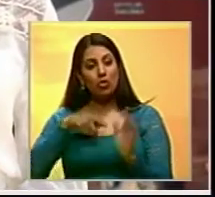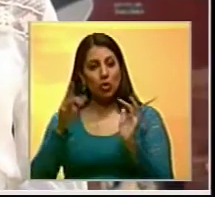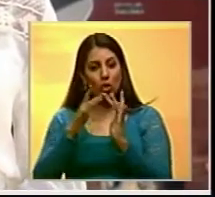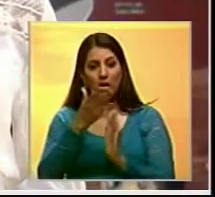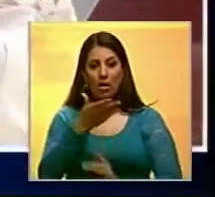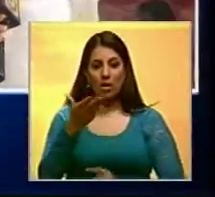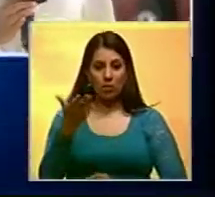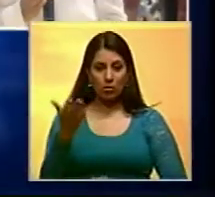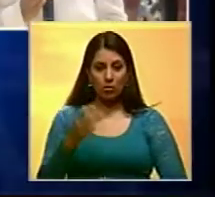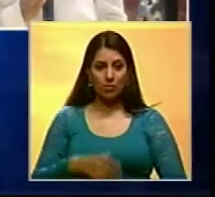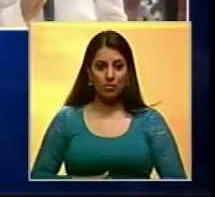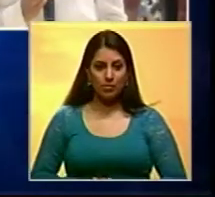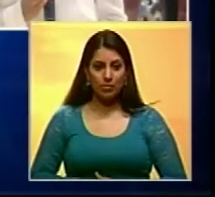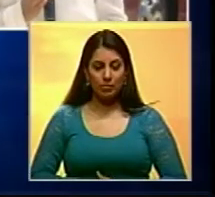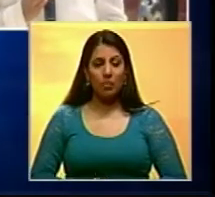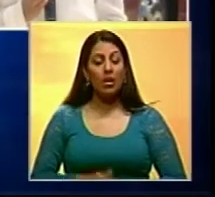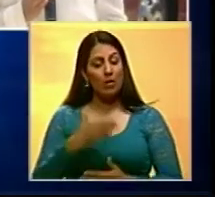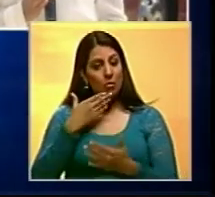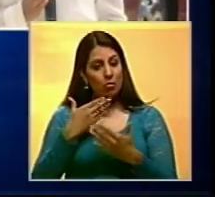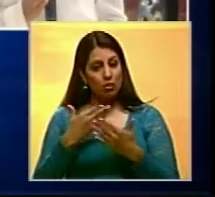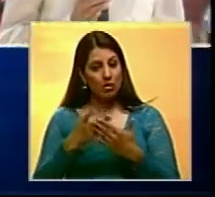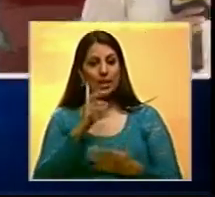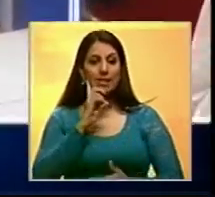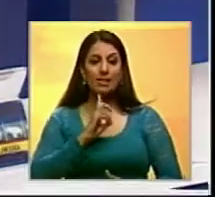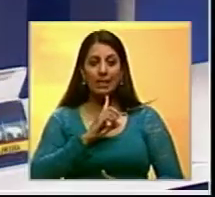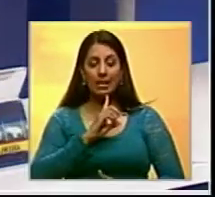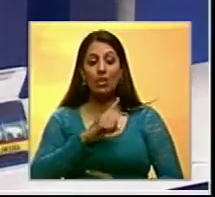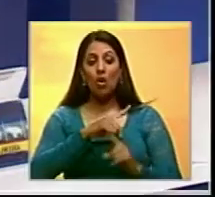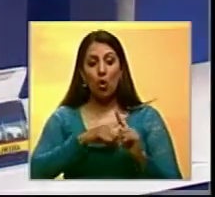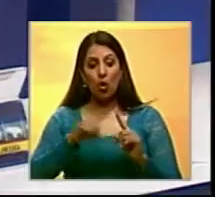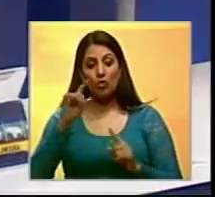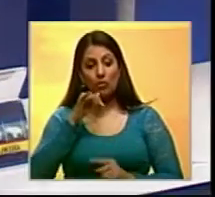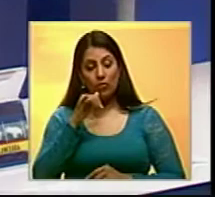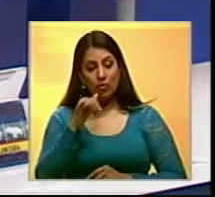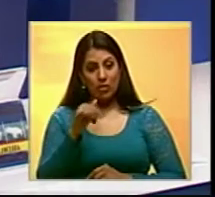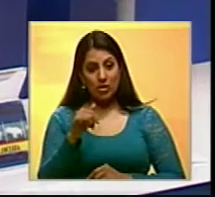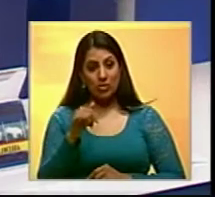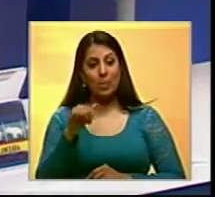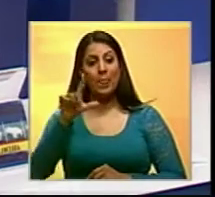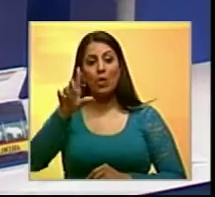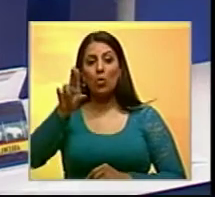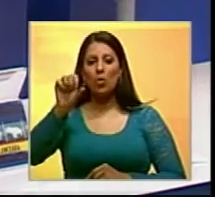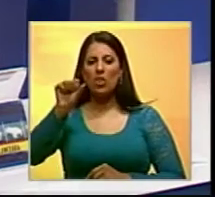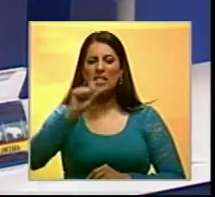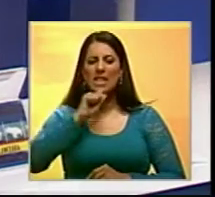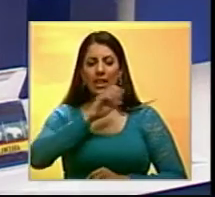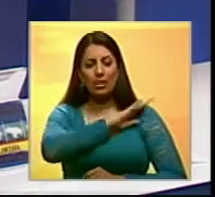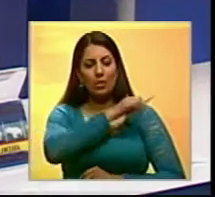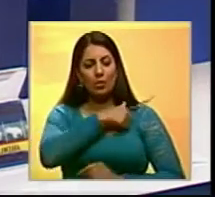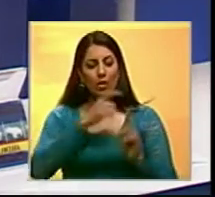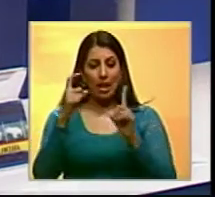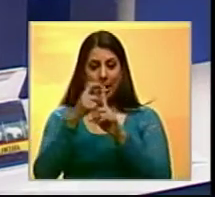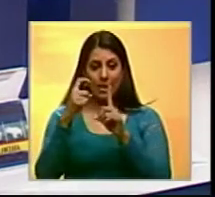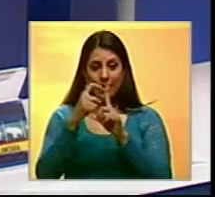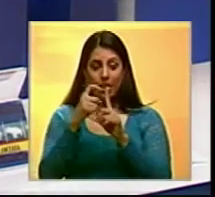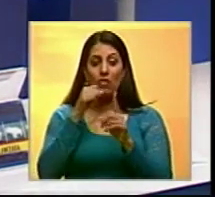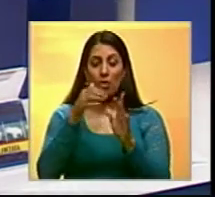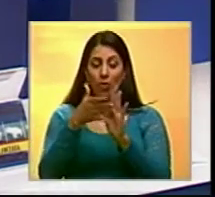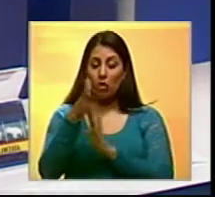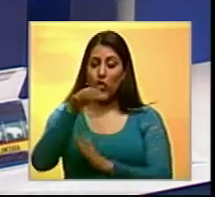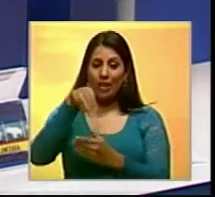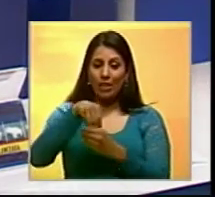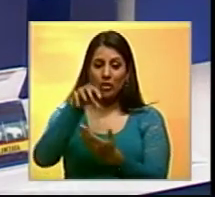con ustedes a los estudios. Muchísimas gracias, Diana. Entre otras informaciones, Luis Eduardo Martínez, dirigente de Acción Democrática en